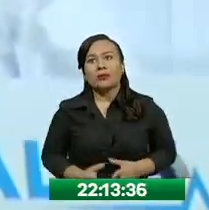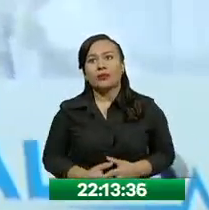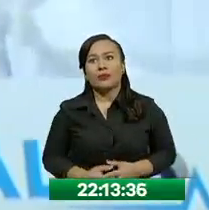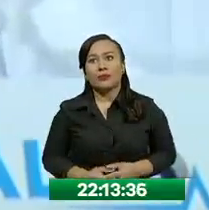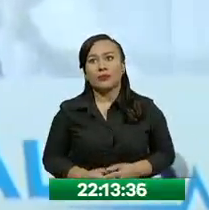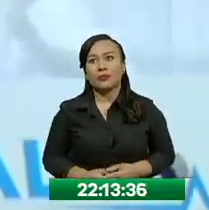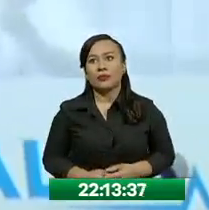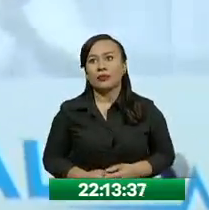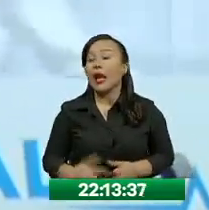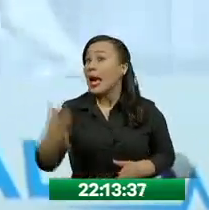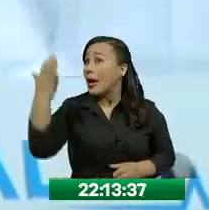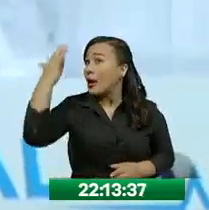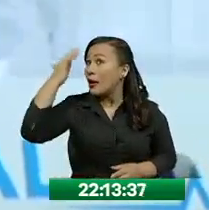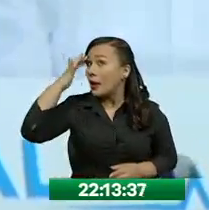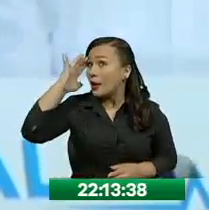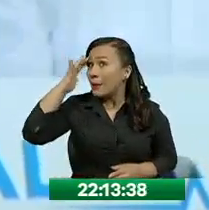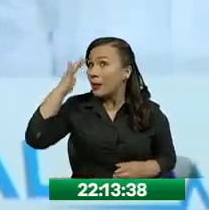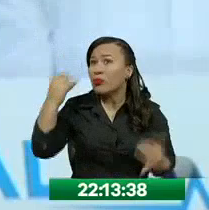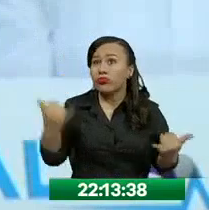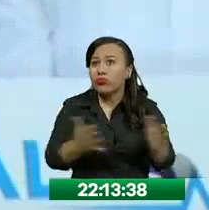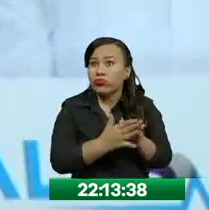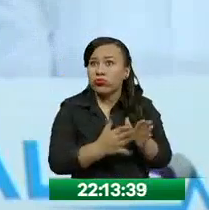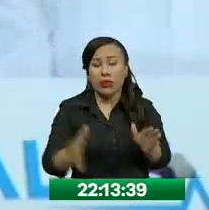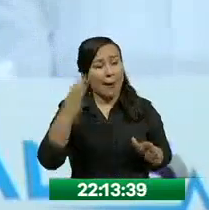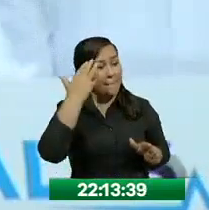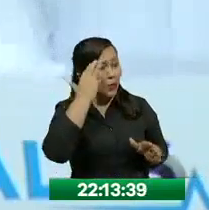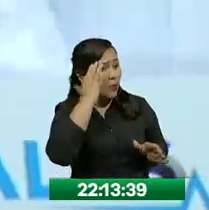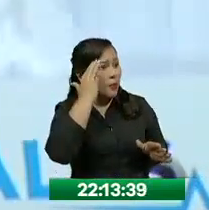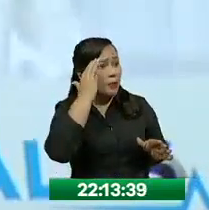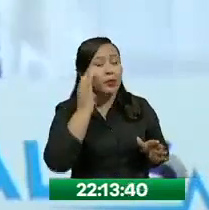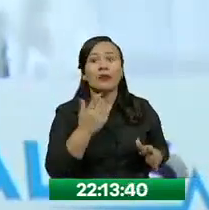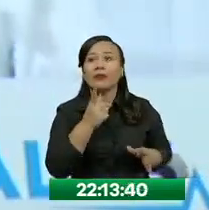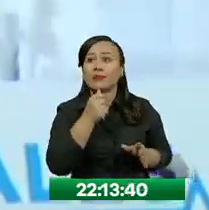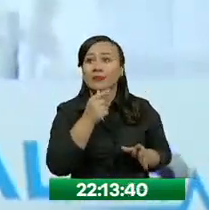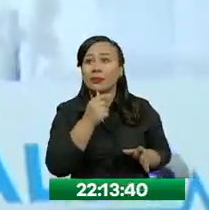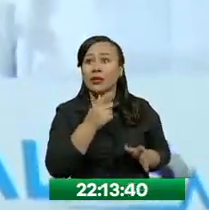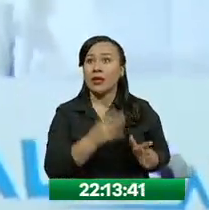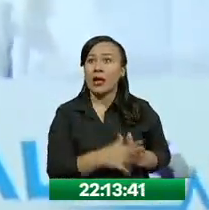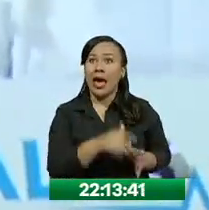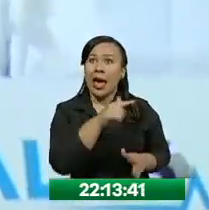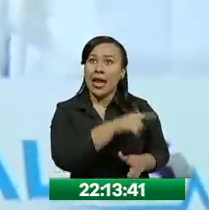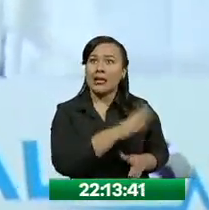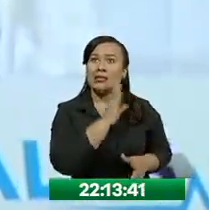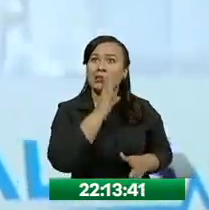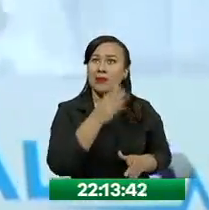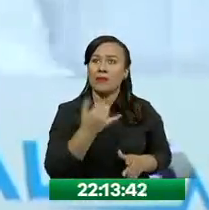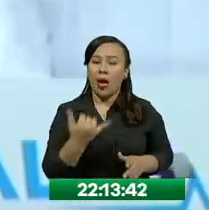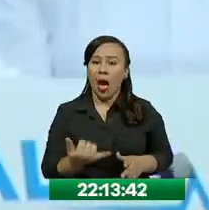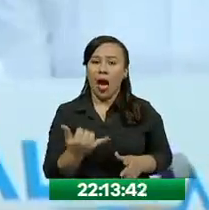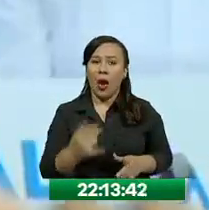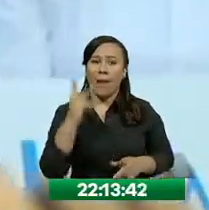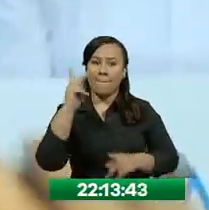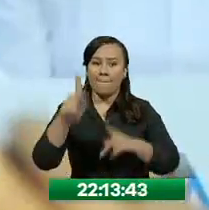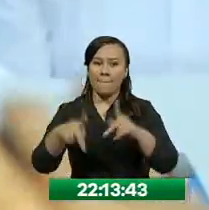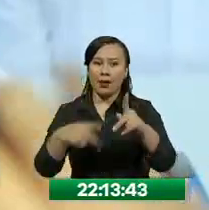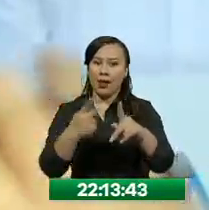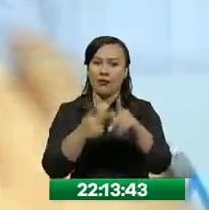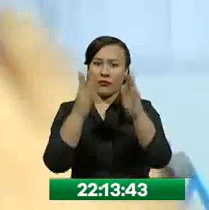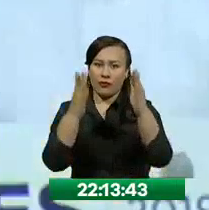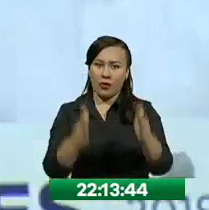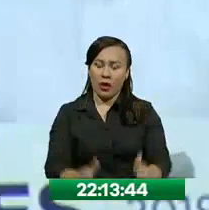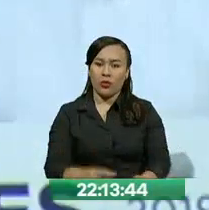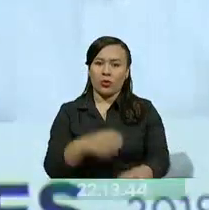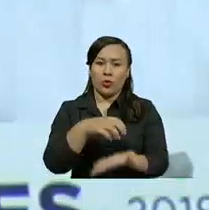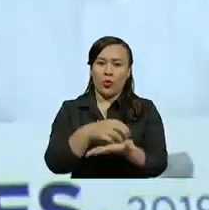las preocupaciones han venido por su vinculación con el actual prefecto y sus